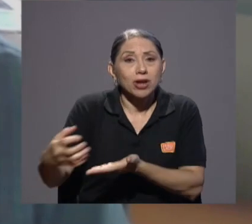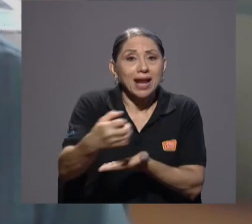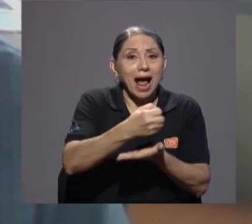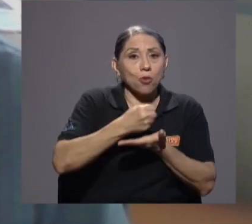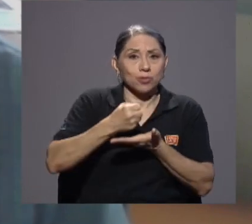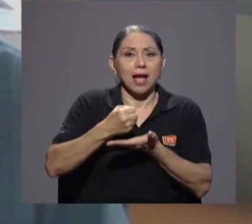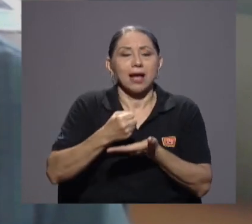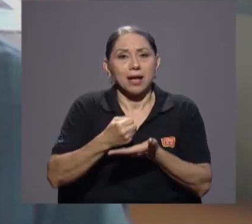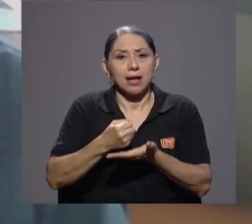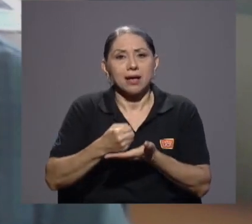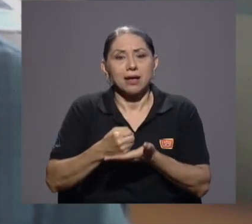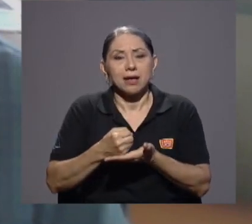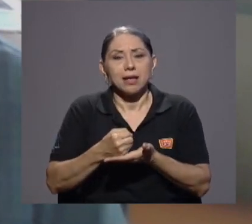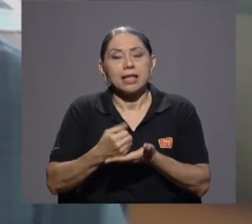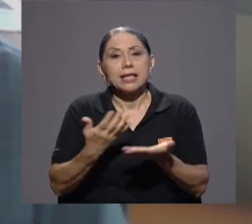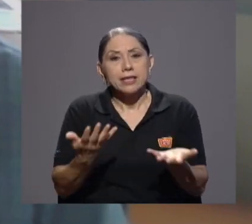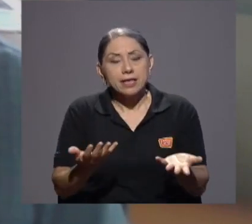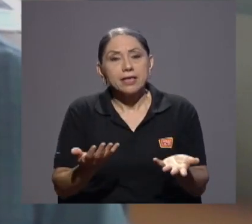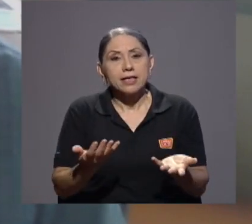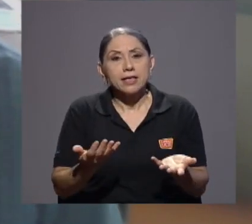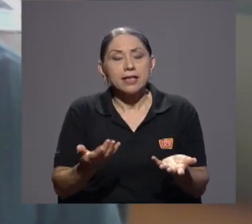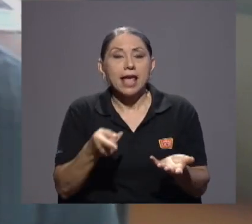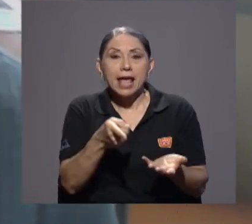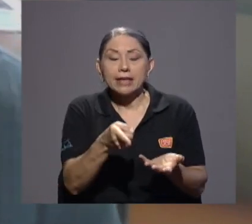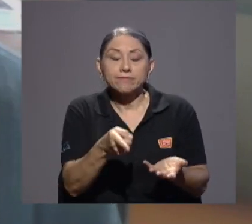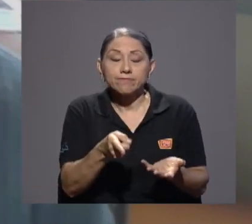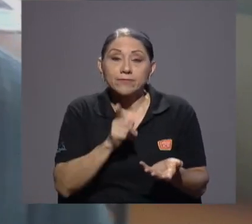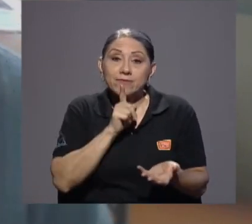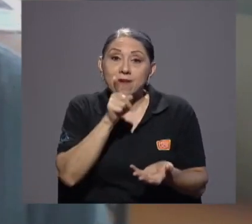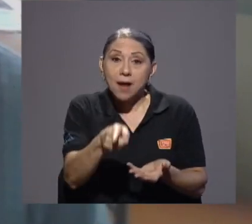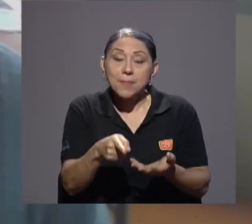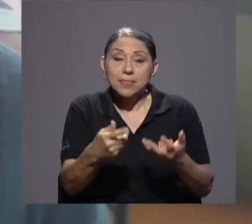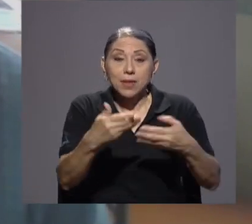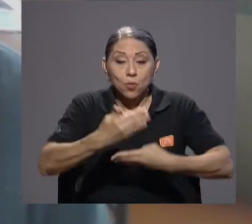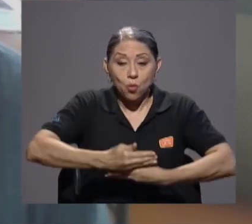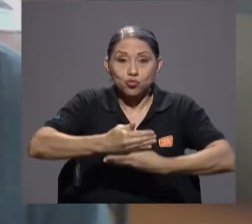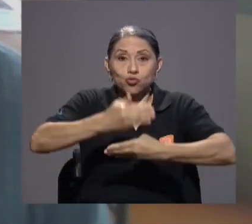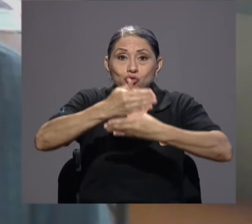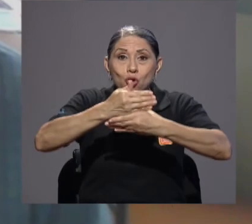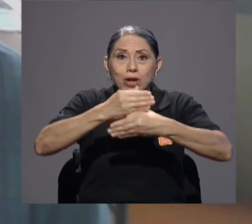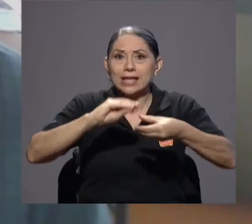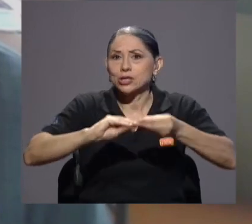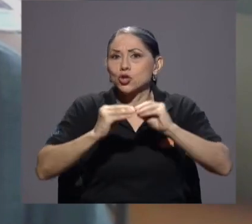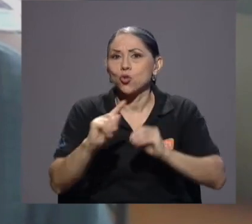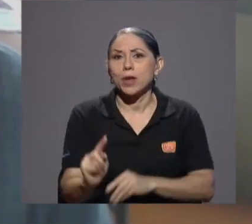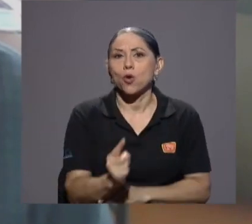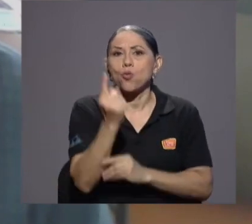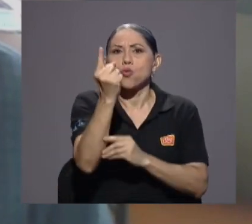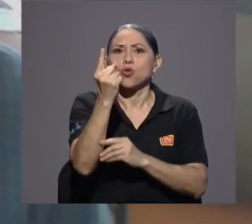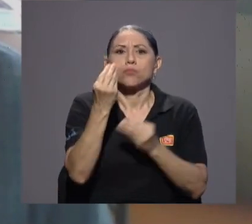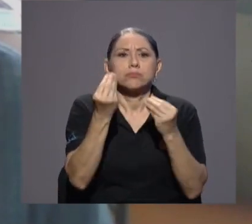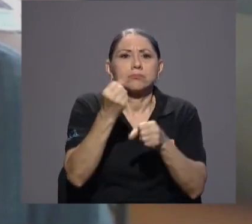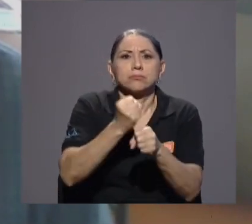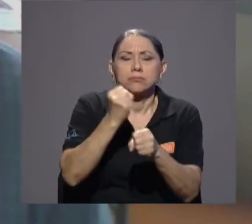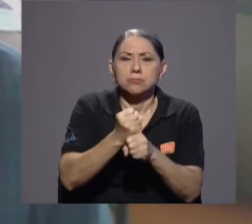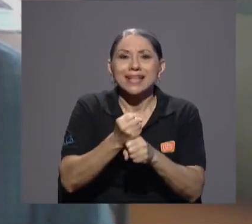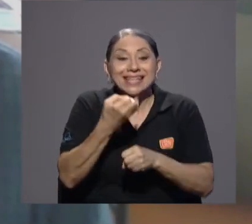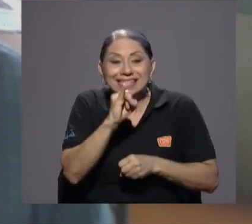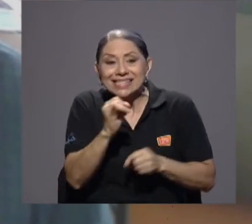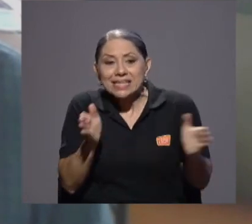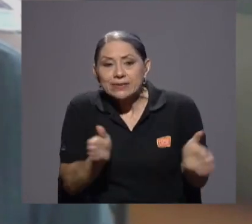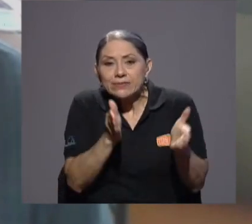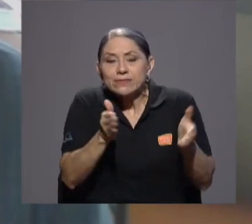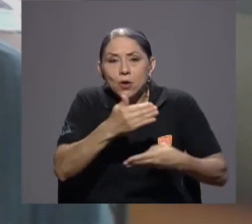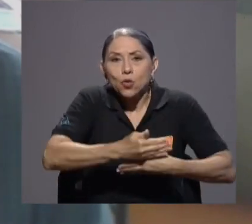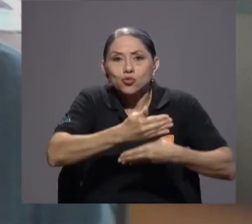fisco, y es el número 1 en encadenamiento. De manera de que, incentivando el sector construcción, se